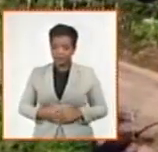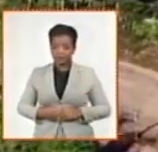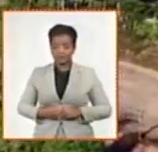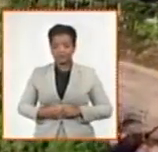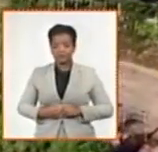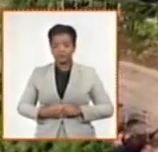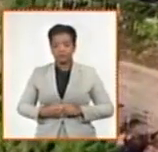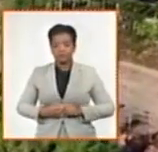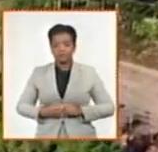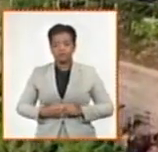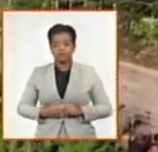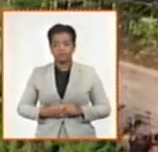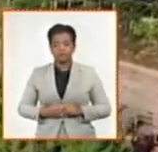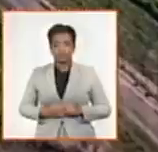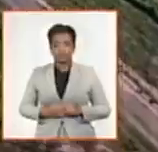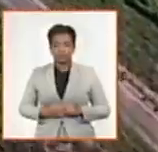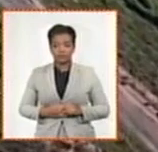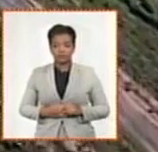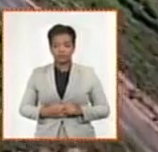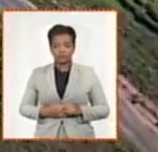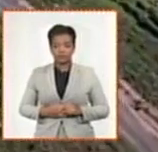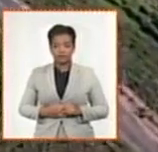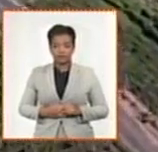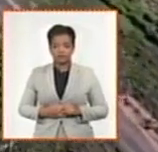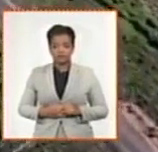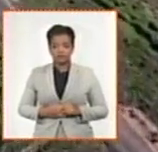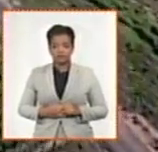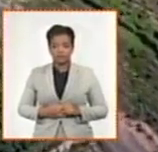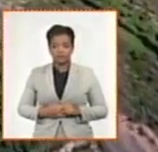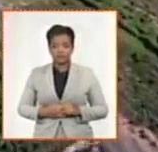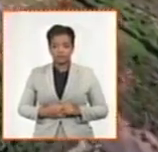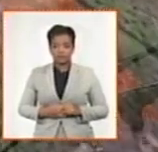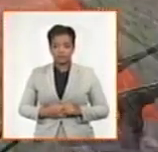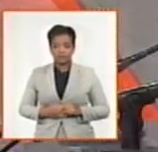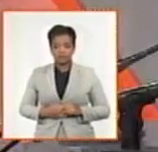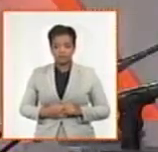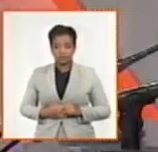Evelyn Zetamile, Sistema Informativo de la Televisión Cubana.